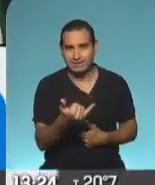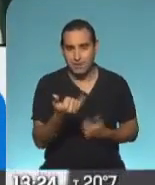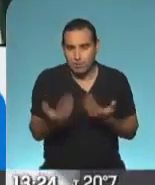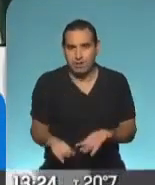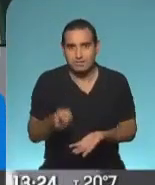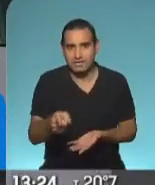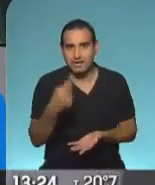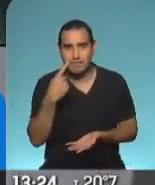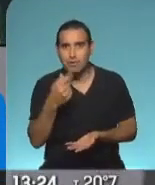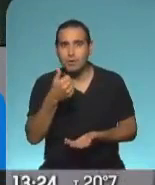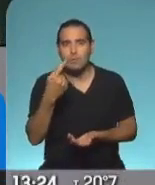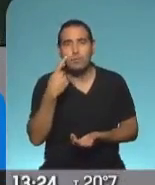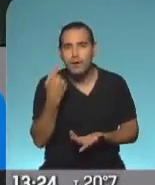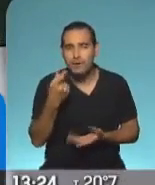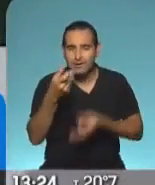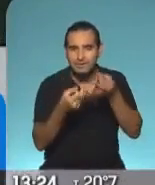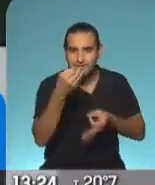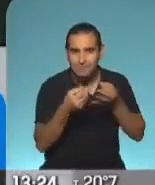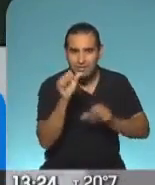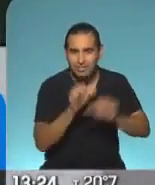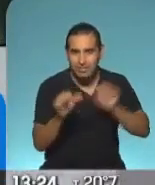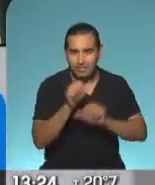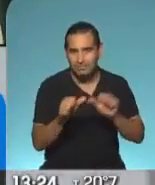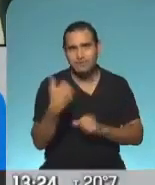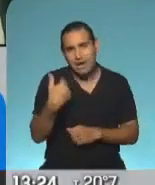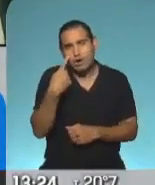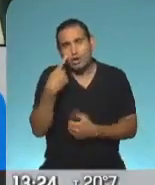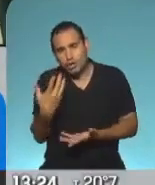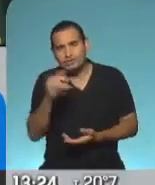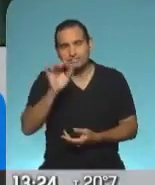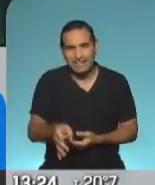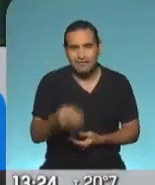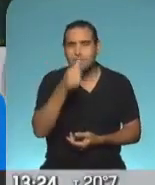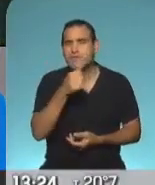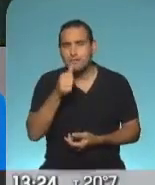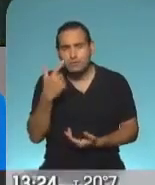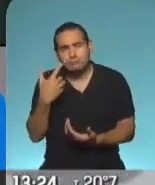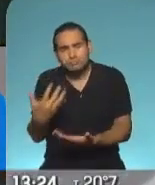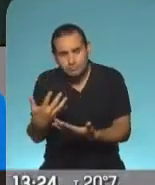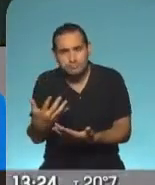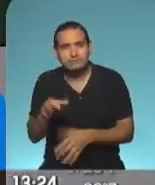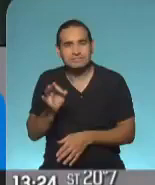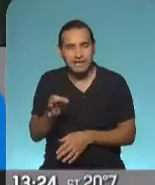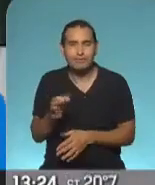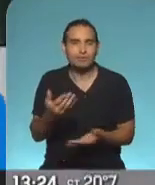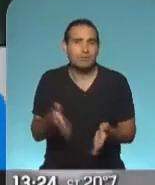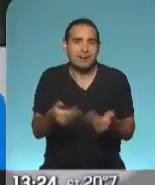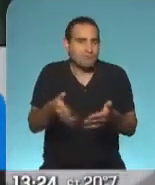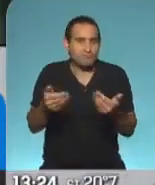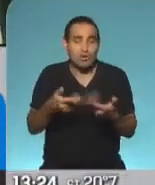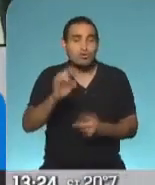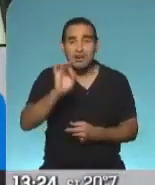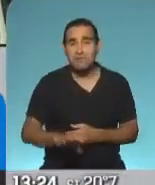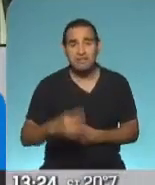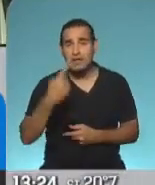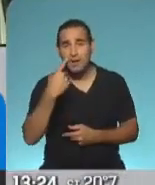de testear drogas que ya existen en el mercado es que ya conocemos sus efectos adversos, ya conocemos sus interacciones, entonces es mucho más rápido, solamente